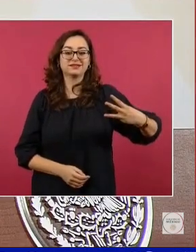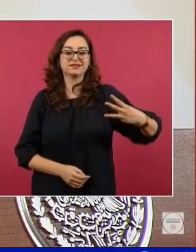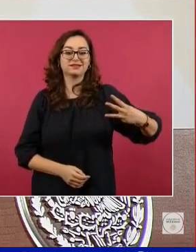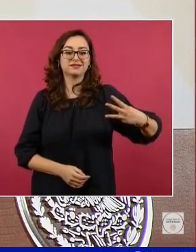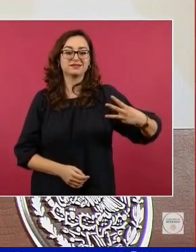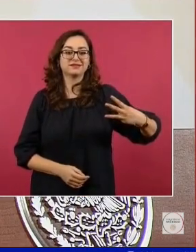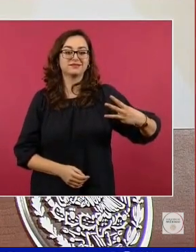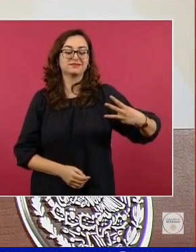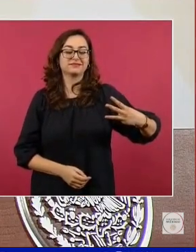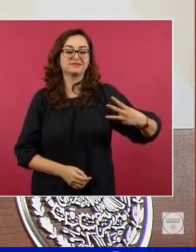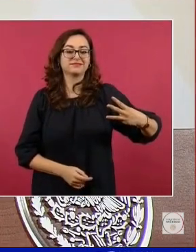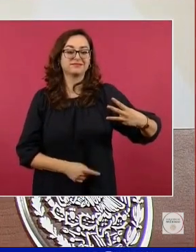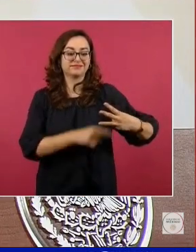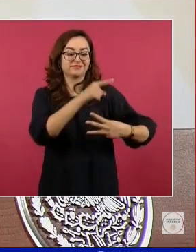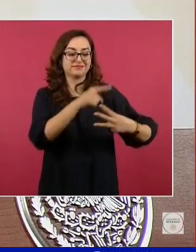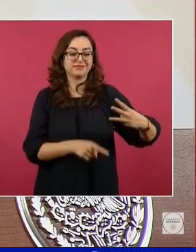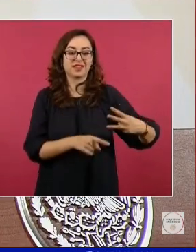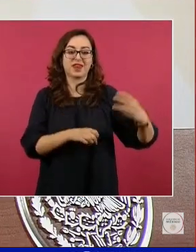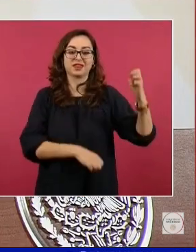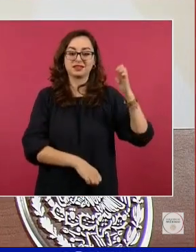venden